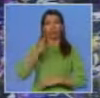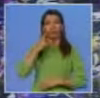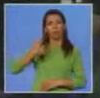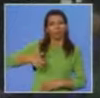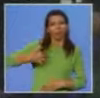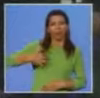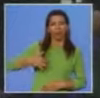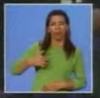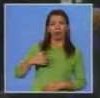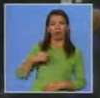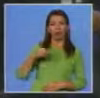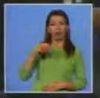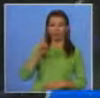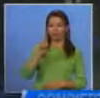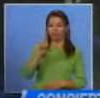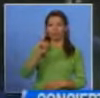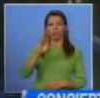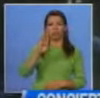Blasio